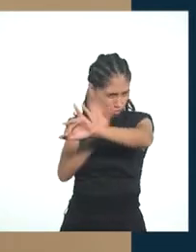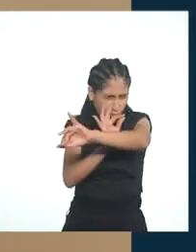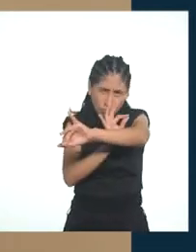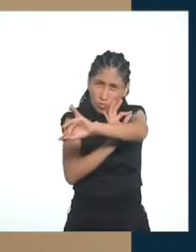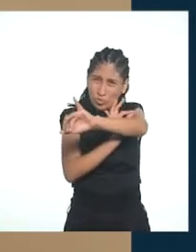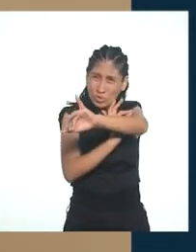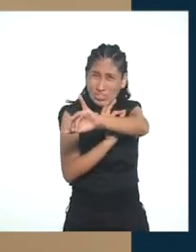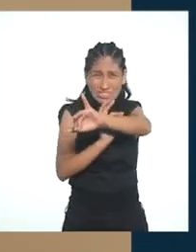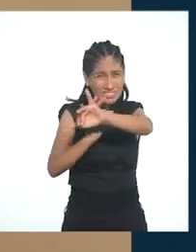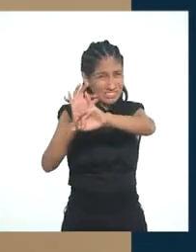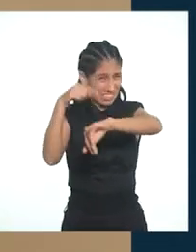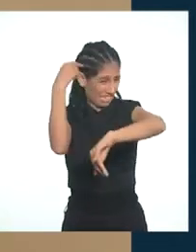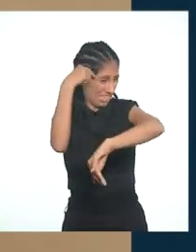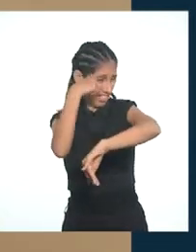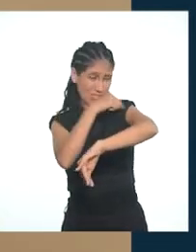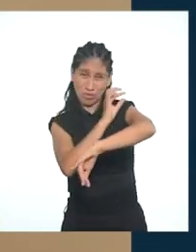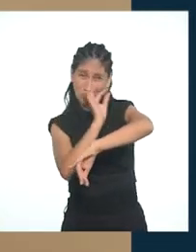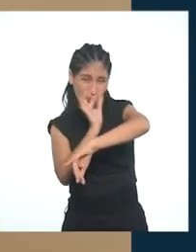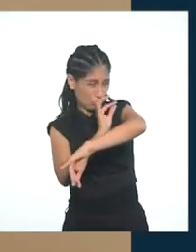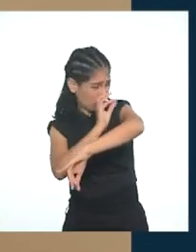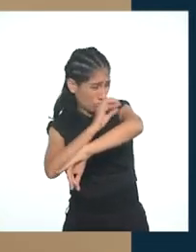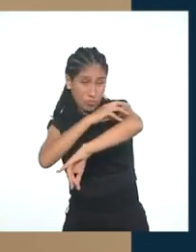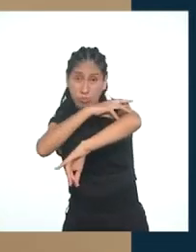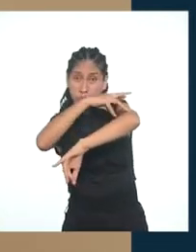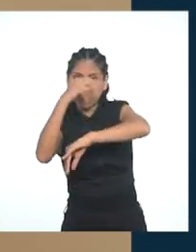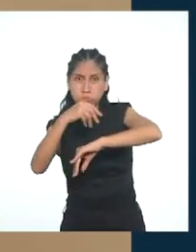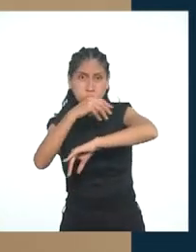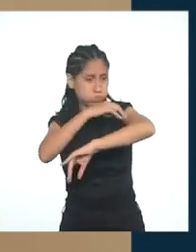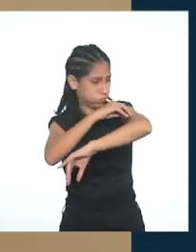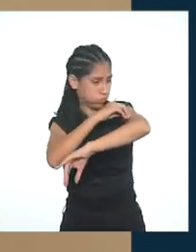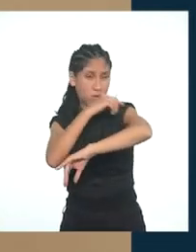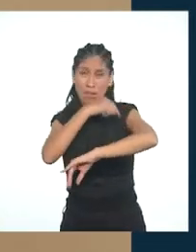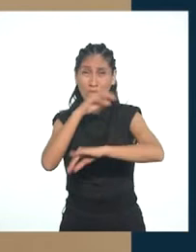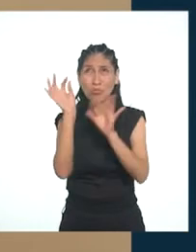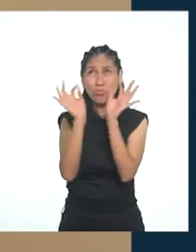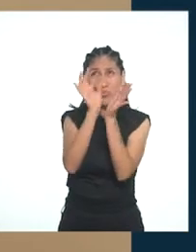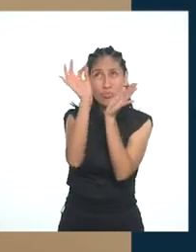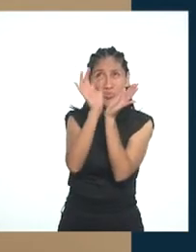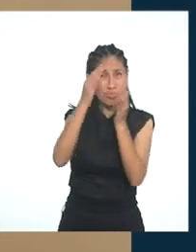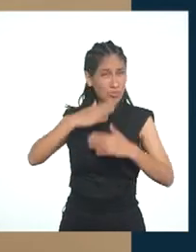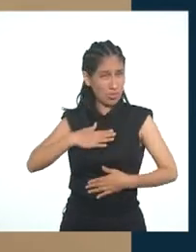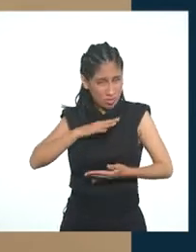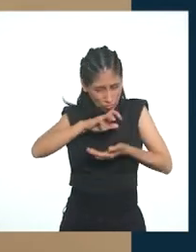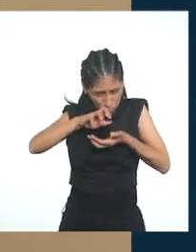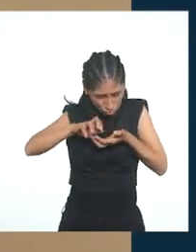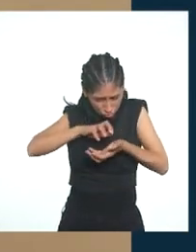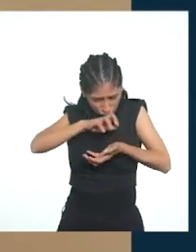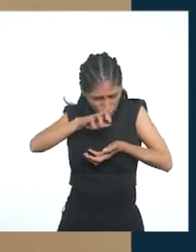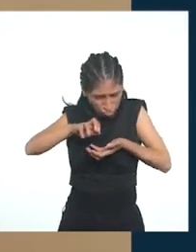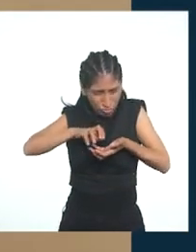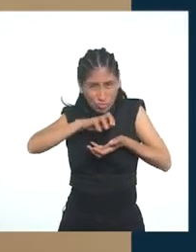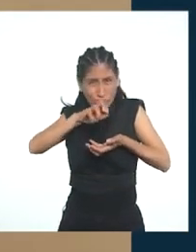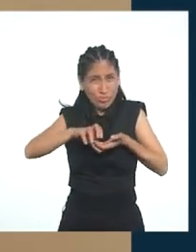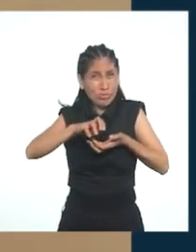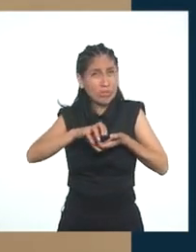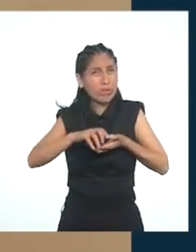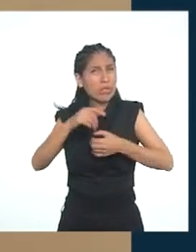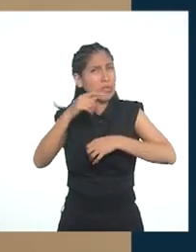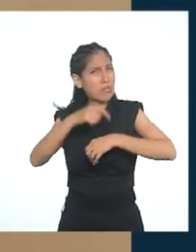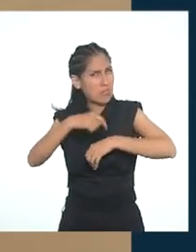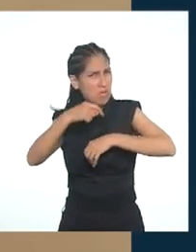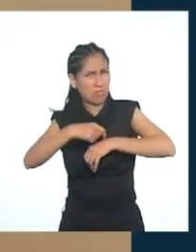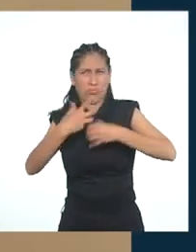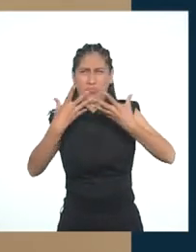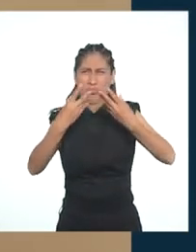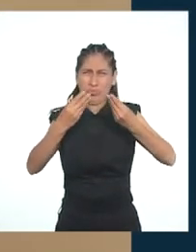Ocasionan una rápida destrucción de esta, o pueden no destruir a la célula y mantenerse por un largo